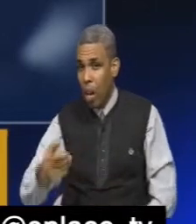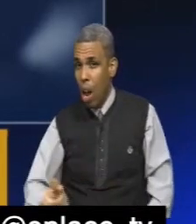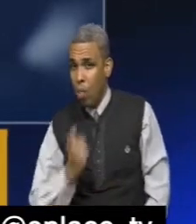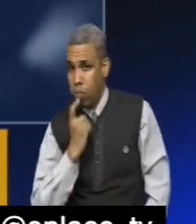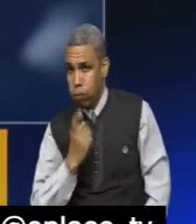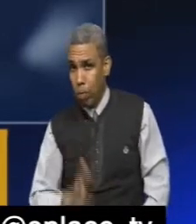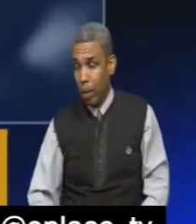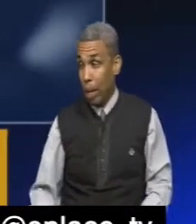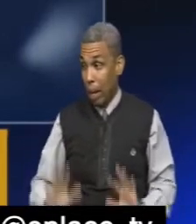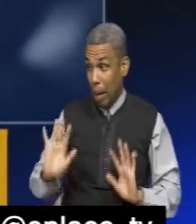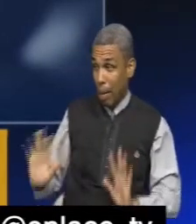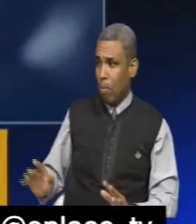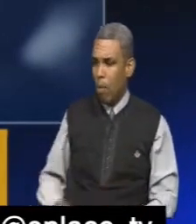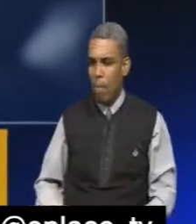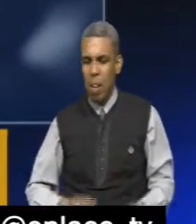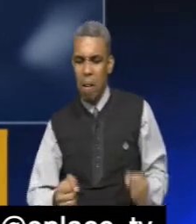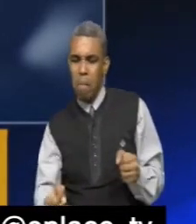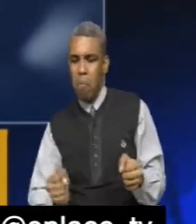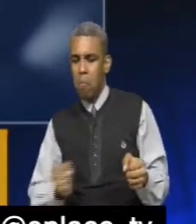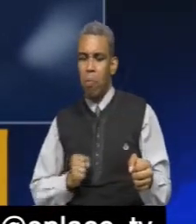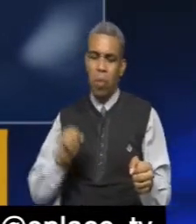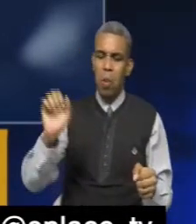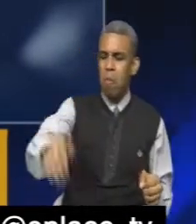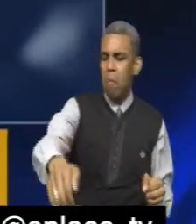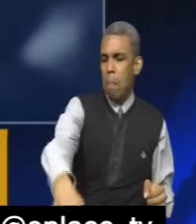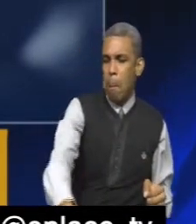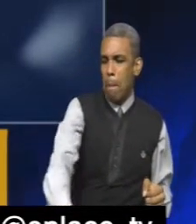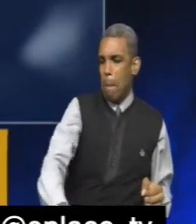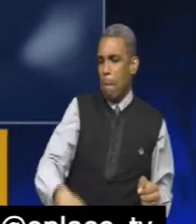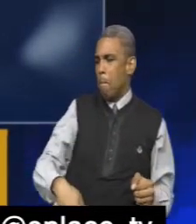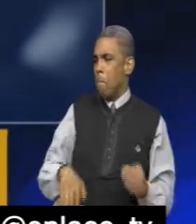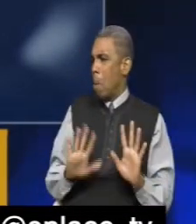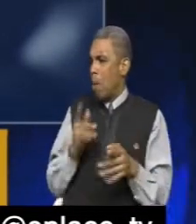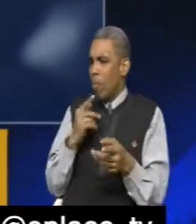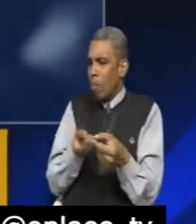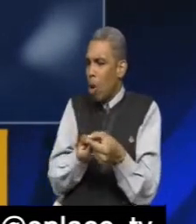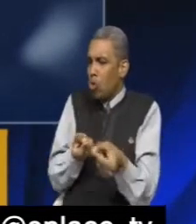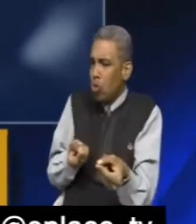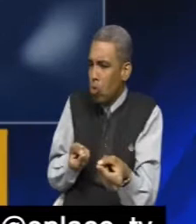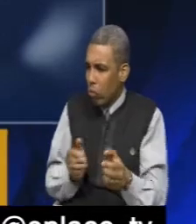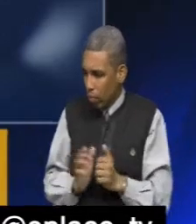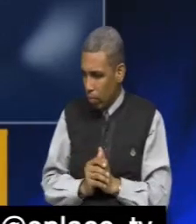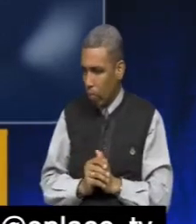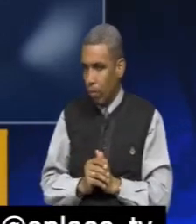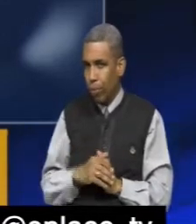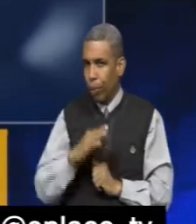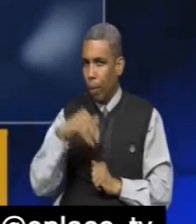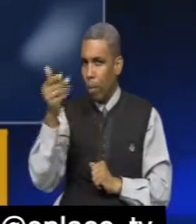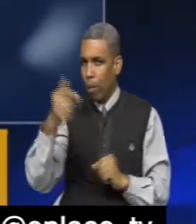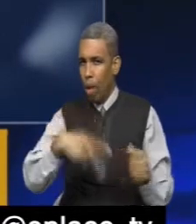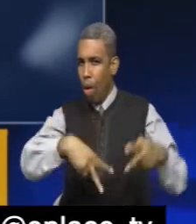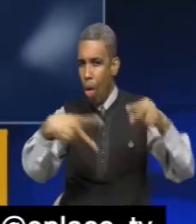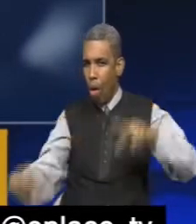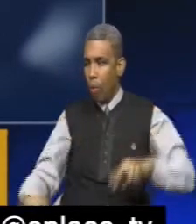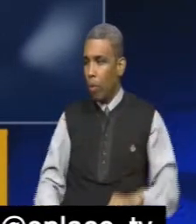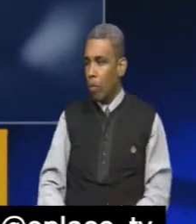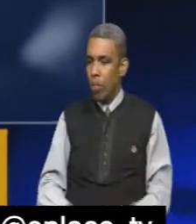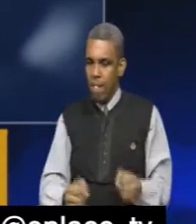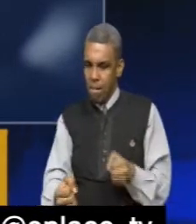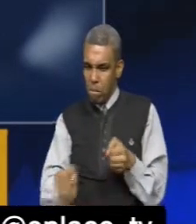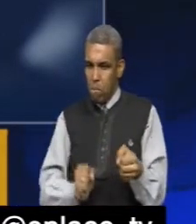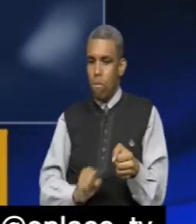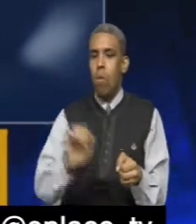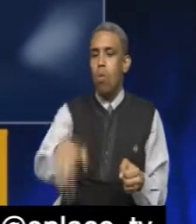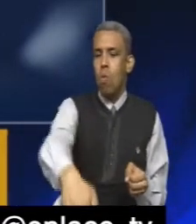Impactos que hemos tenido antes ahí en la finca, como derrames, igualmente así de la misma forma. Y hasta el